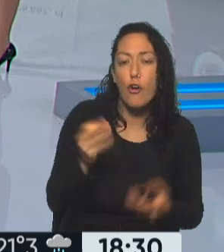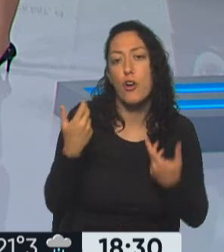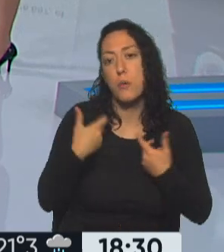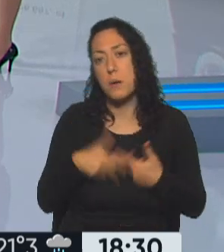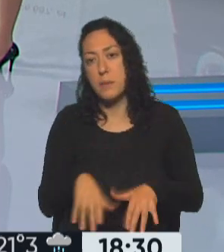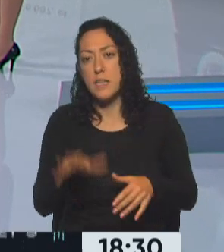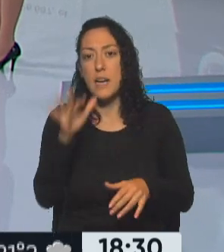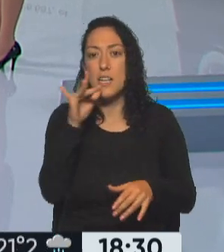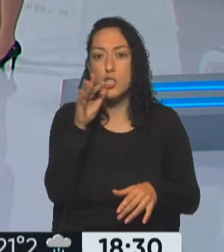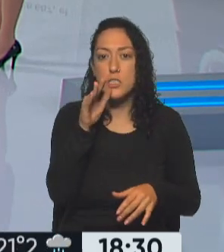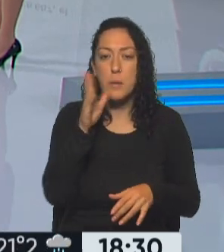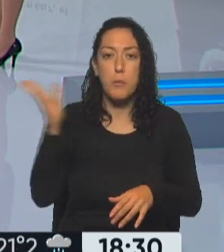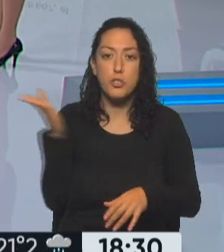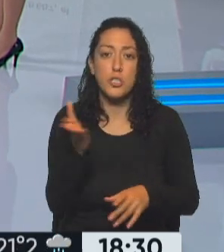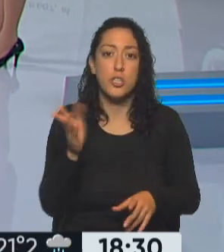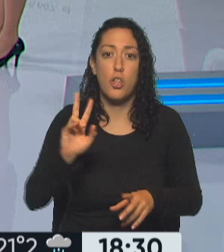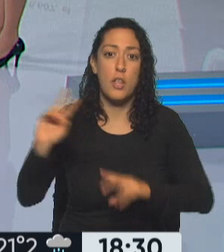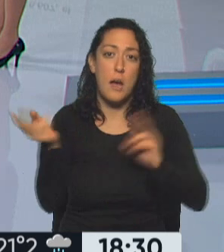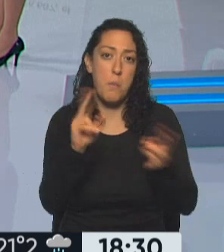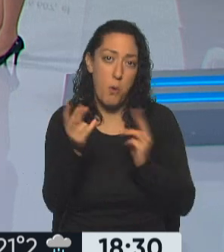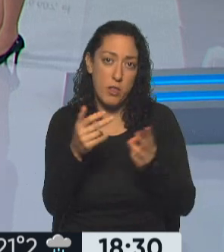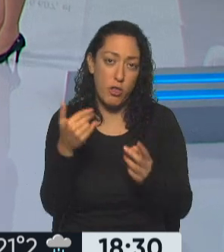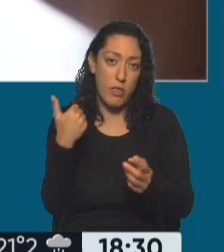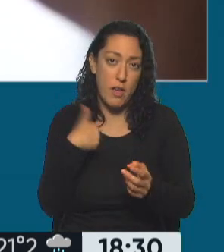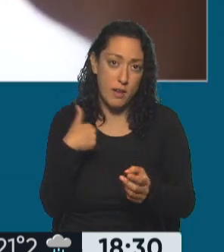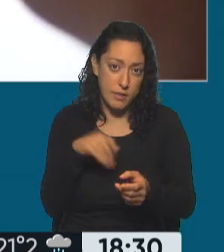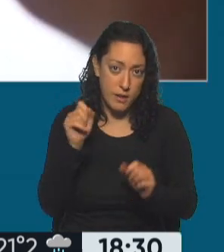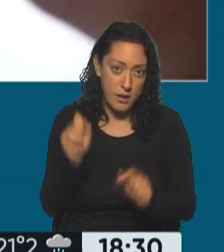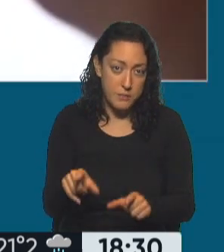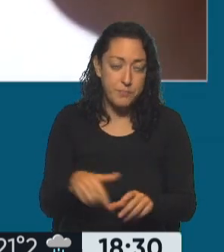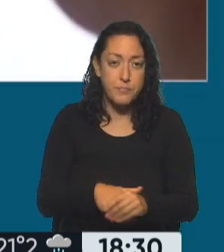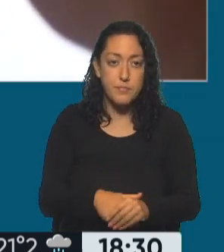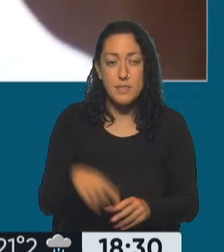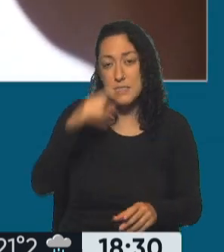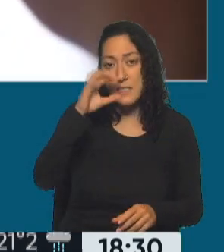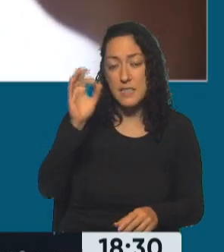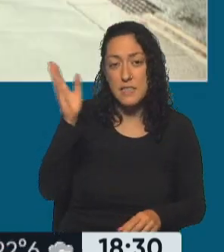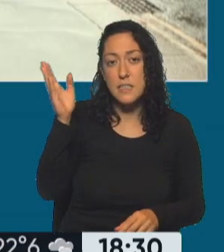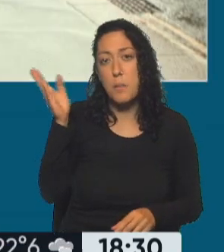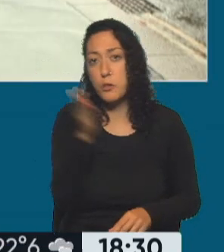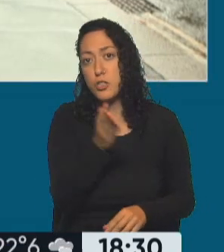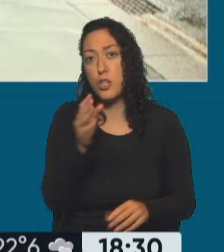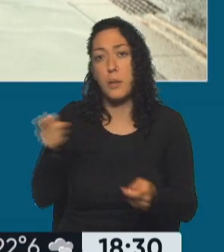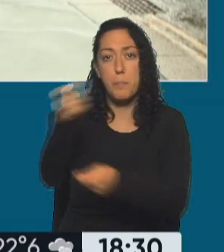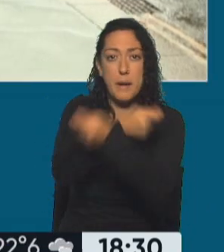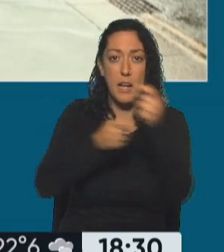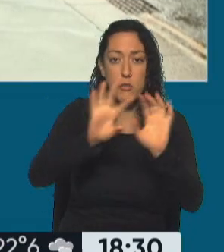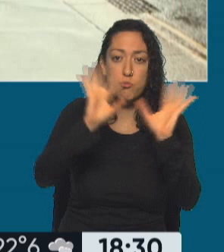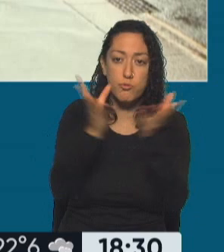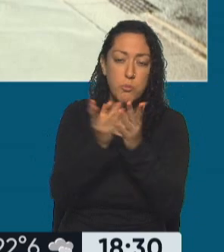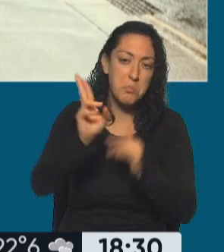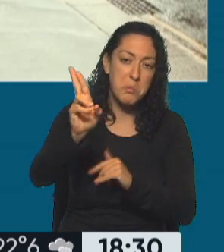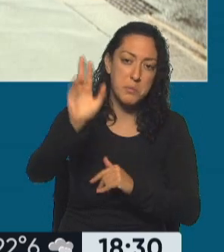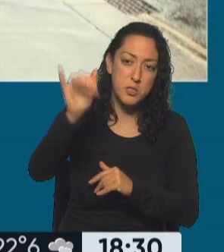el 14% de las muertes totales de la Argentina. En 70 mercados del mundo están permitidos estos productos de